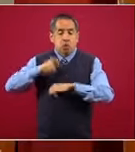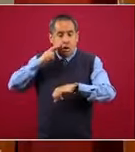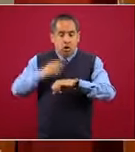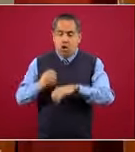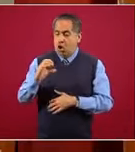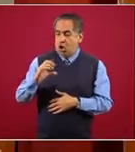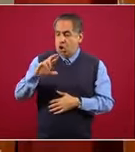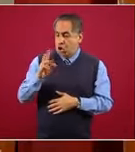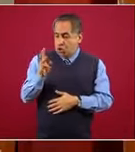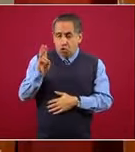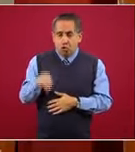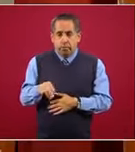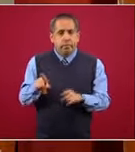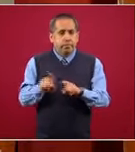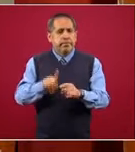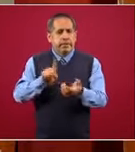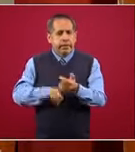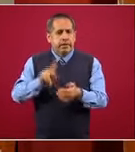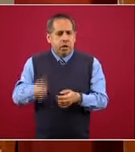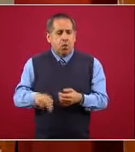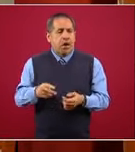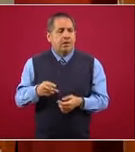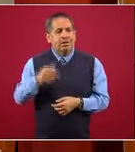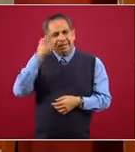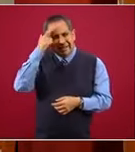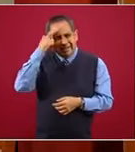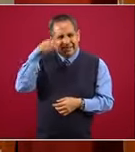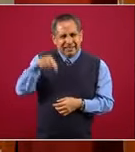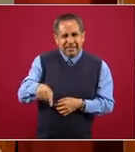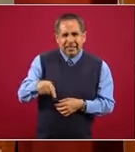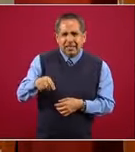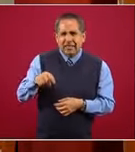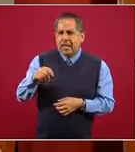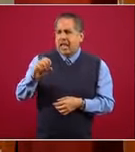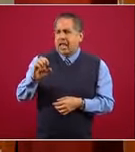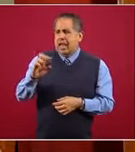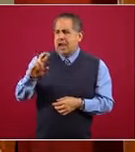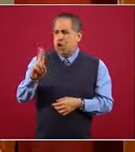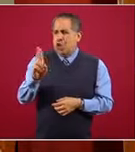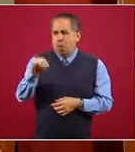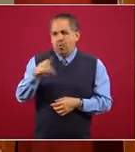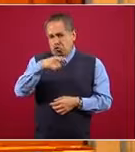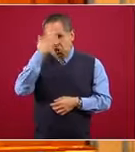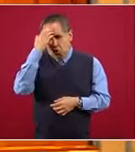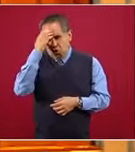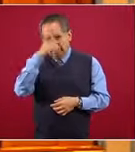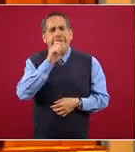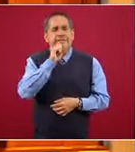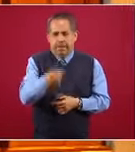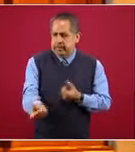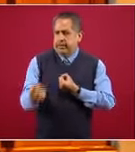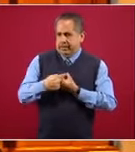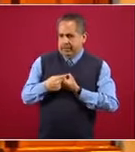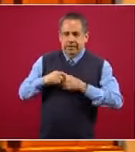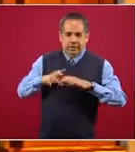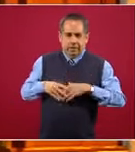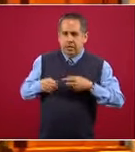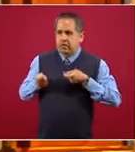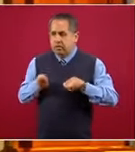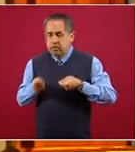urgencias médicas, así como en el caso de la Ciudad de México, el Escuadrón de Rescate y Urgencias Médicas, el ERUM, que todos ustedes conocen, y algunos